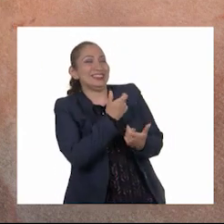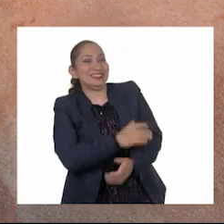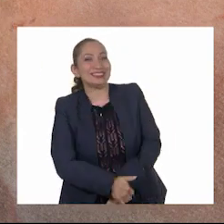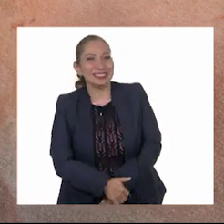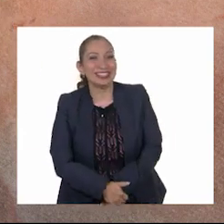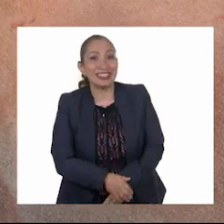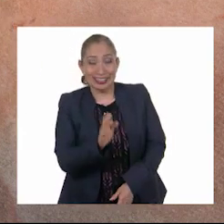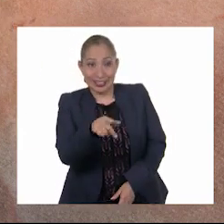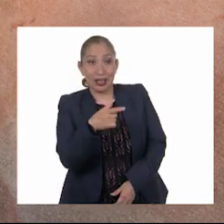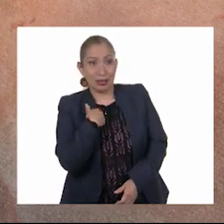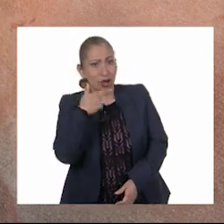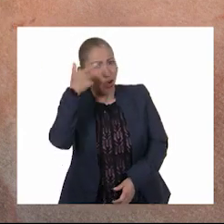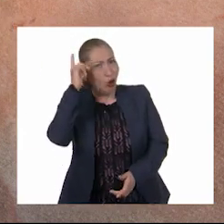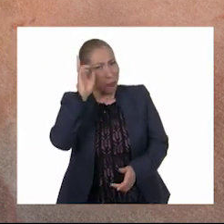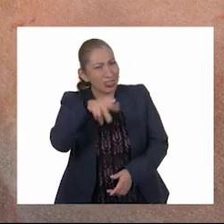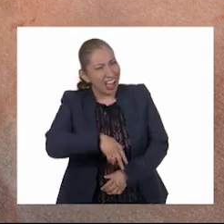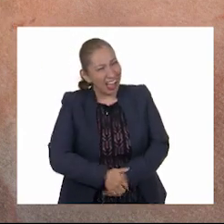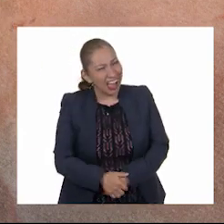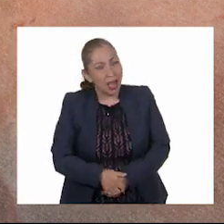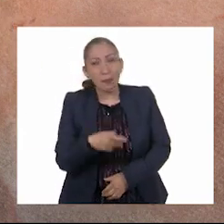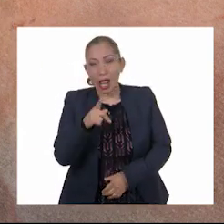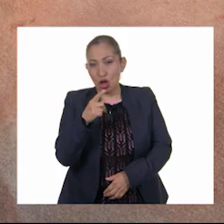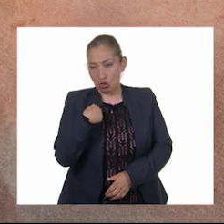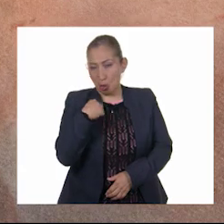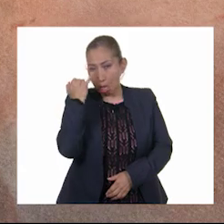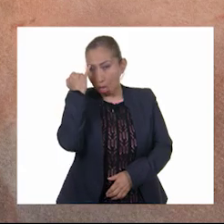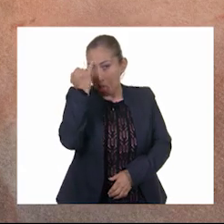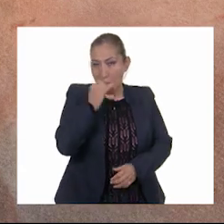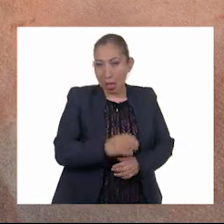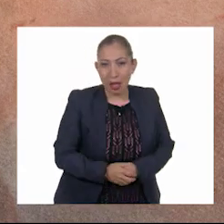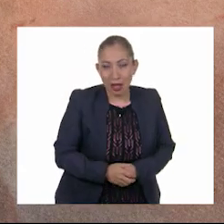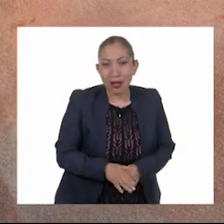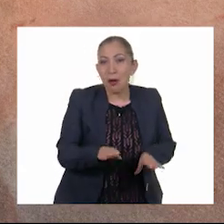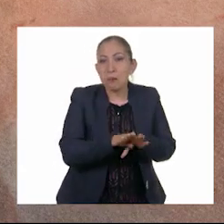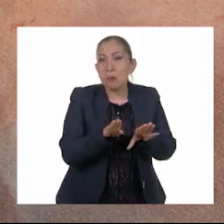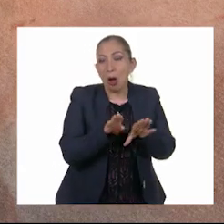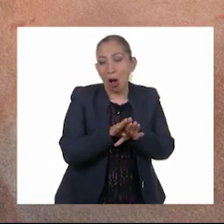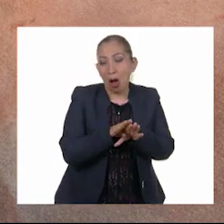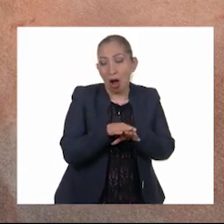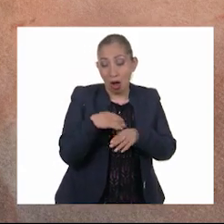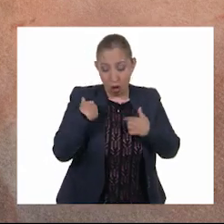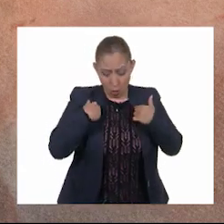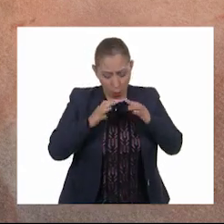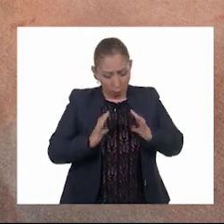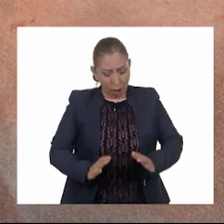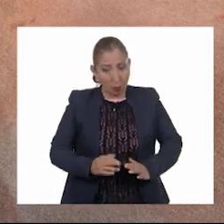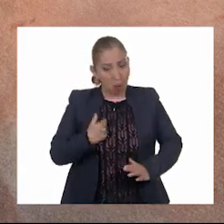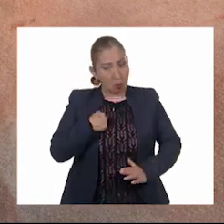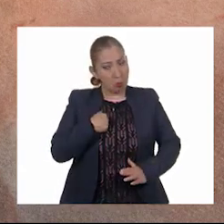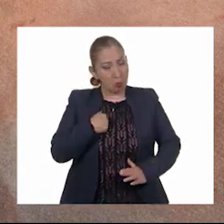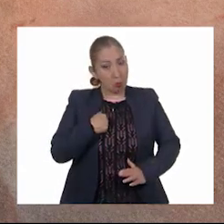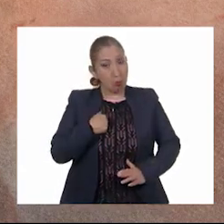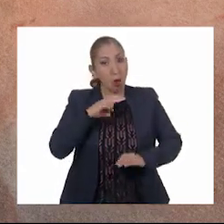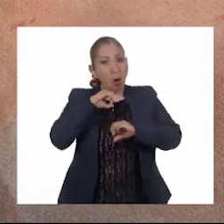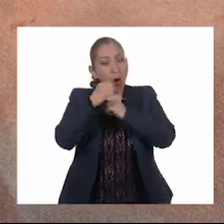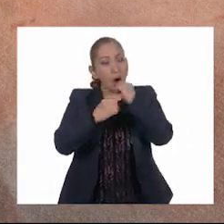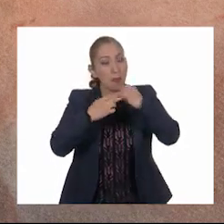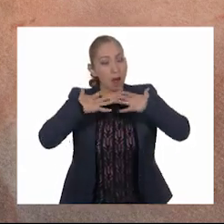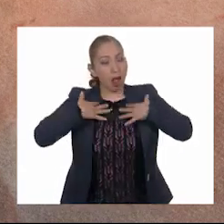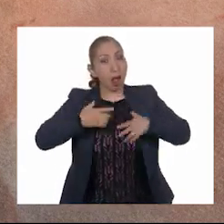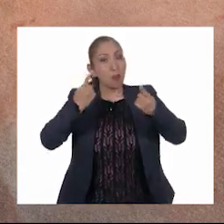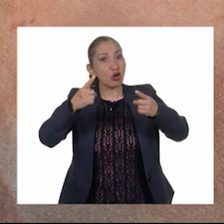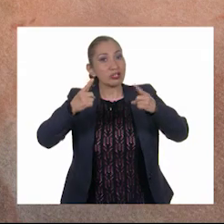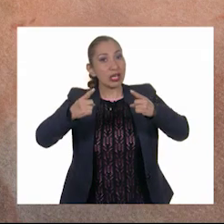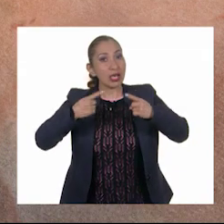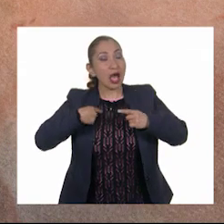Pues suena loco, pero se me ocurre una manera. Como lo más próximo es nuestro cuerpo, nuestra obra musical iría solo